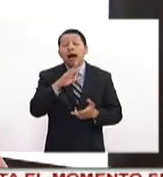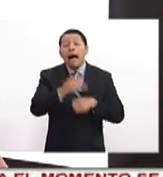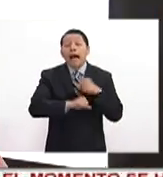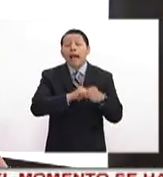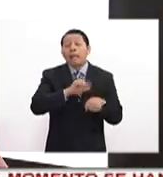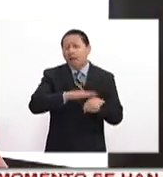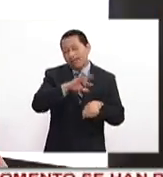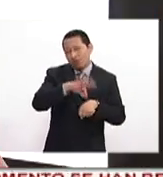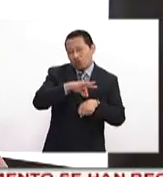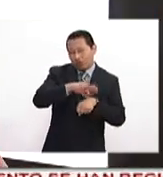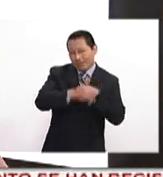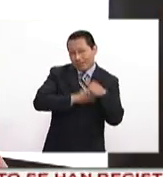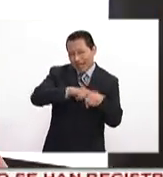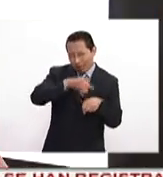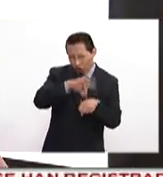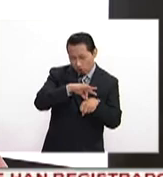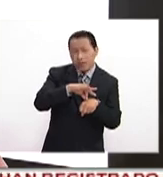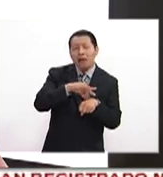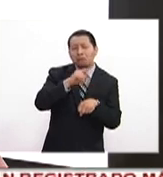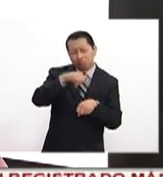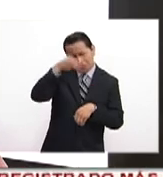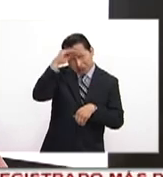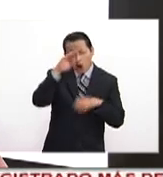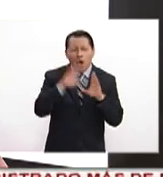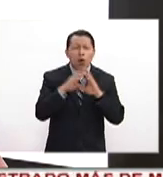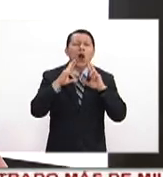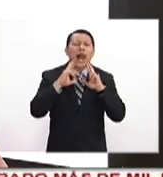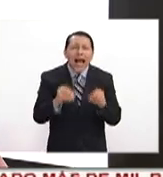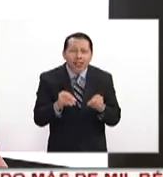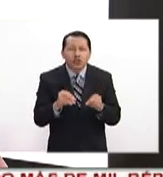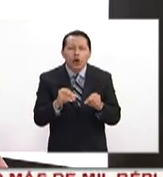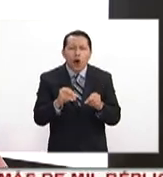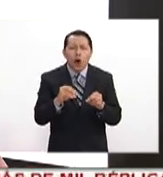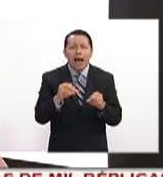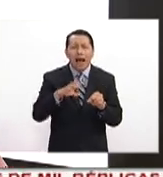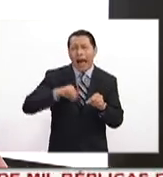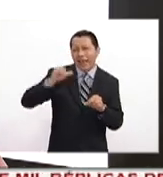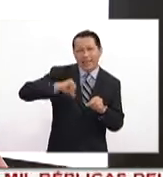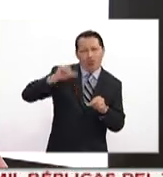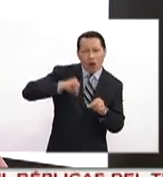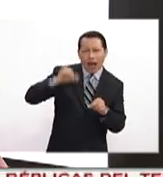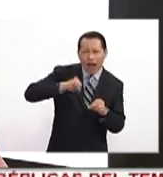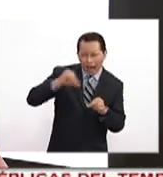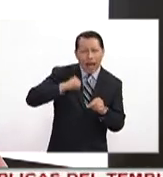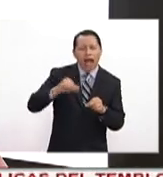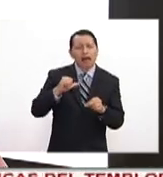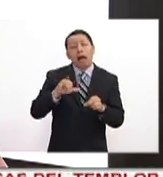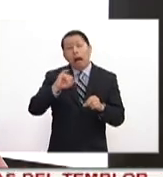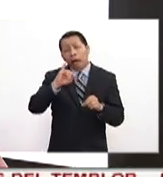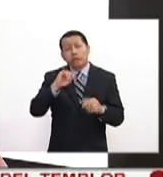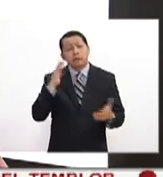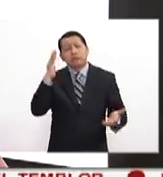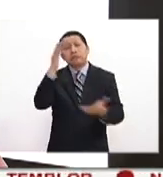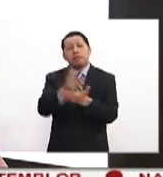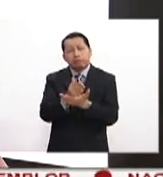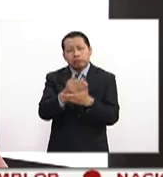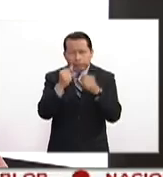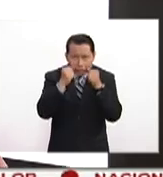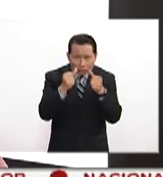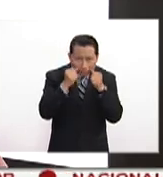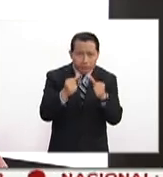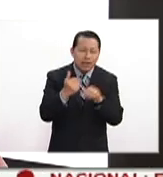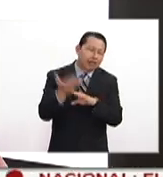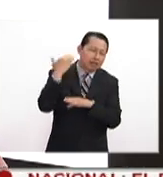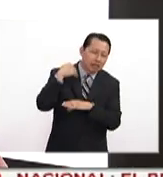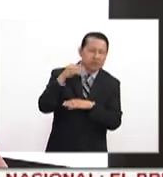sí, el vaquero que iba a las rancherías. Actualmente nuestra carrera pasó de ser 90% hombres hace